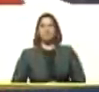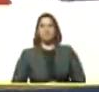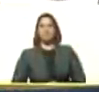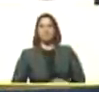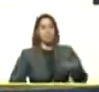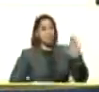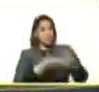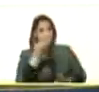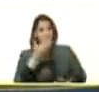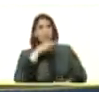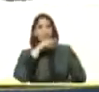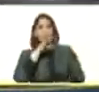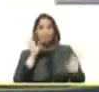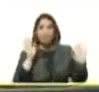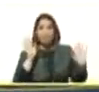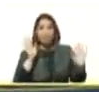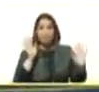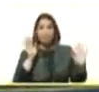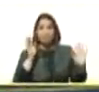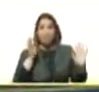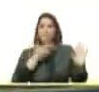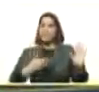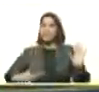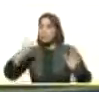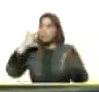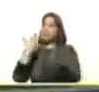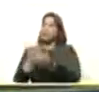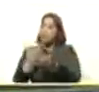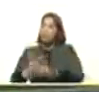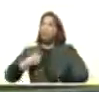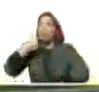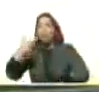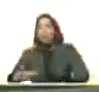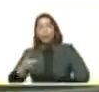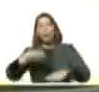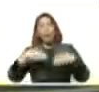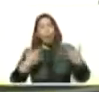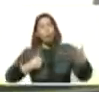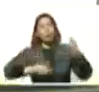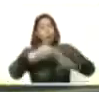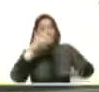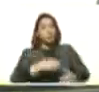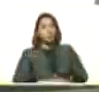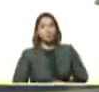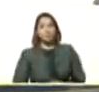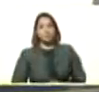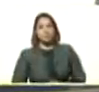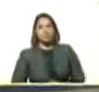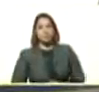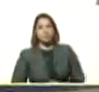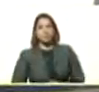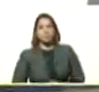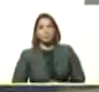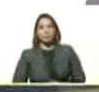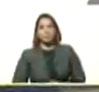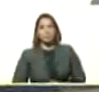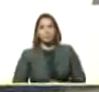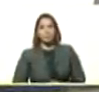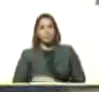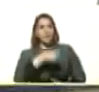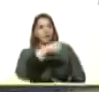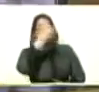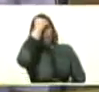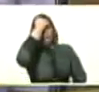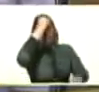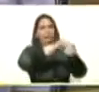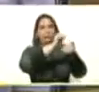Fuimos a hablar. El presidente es testigo de lo que yo le dije cuando salí. Cuando yo salí, me dijo: ¿cómo te fue? Le dije: es un coco seco.